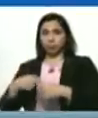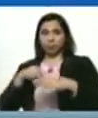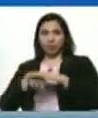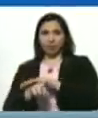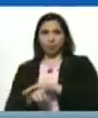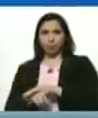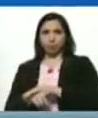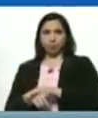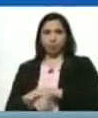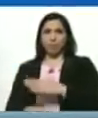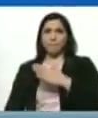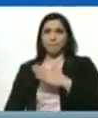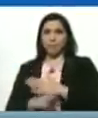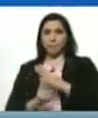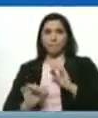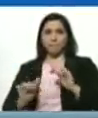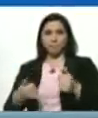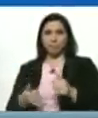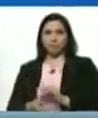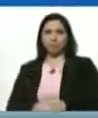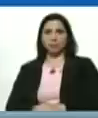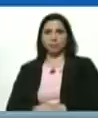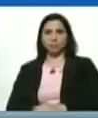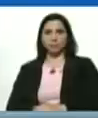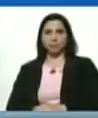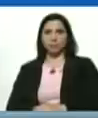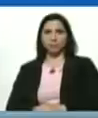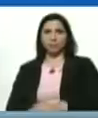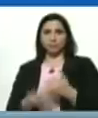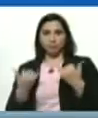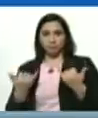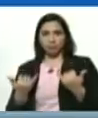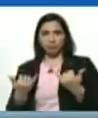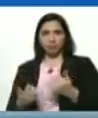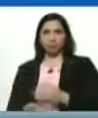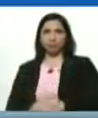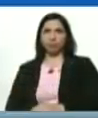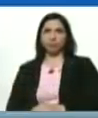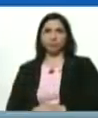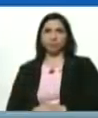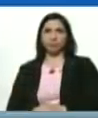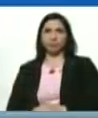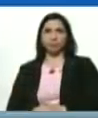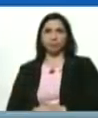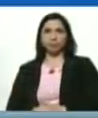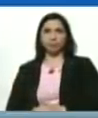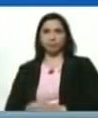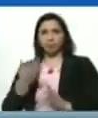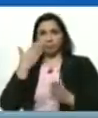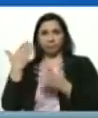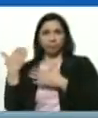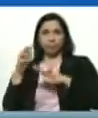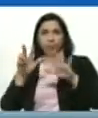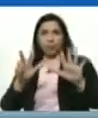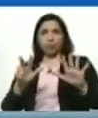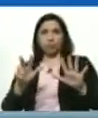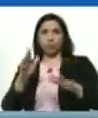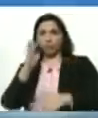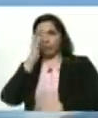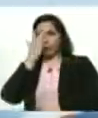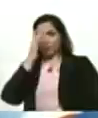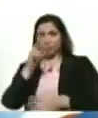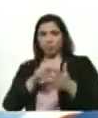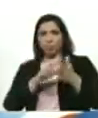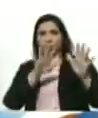vamos a empezar a partir de ahora aquí está el 8 de febrero